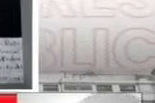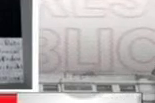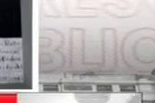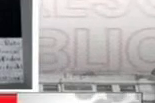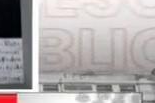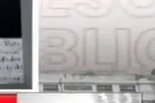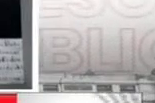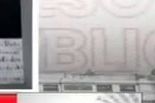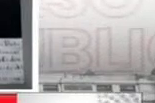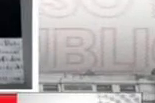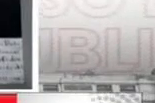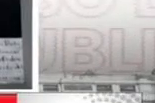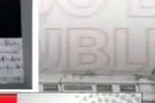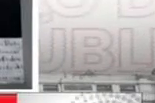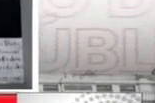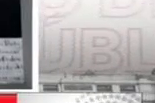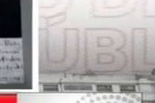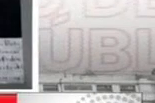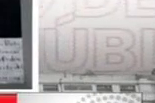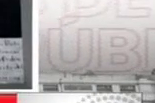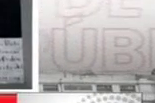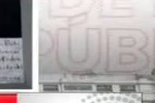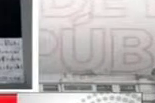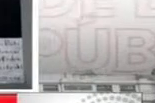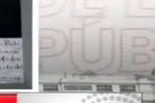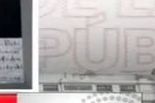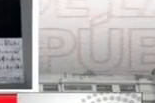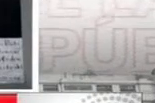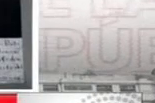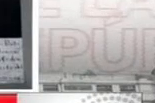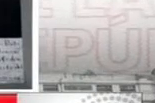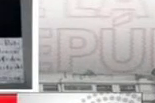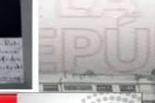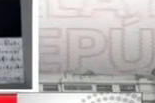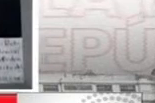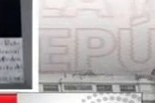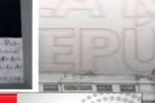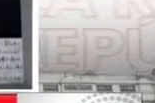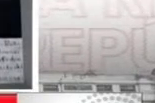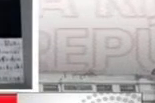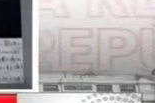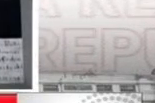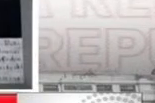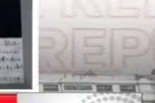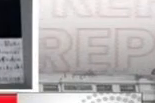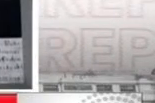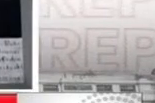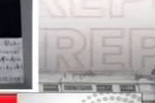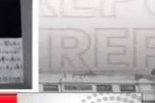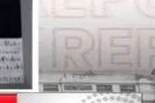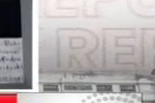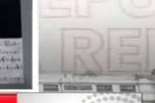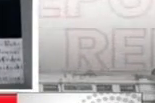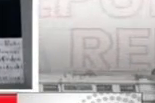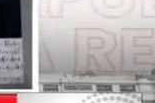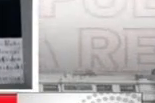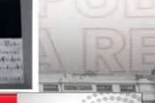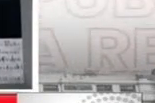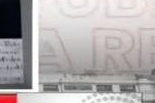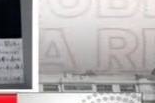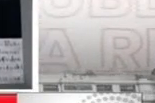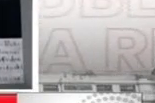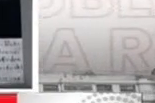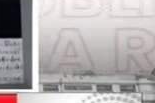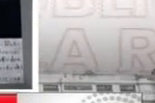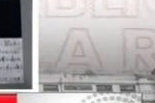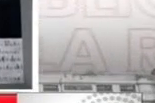señalaba, es incluso mayor de la que ella señala. Si nosotros hablamos, por ejemplo, en la región Piura, que necesitamos un